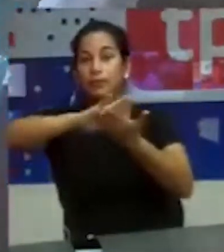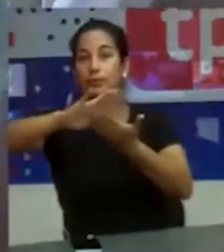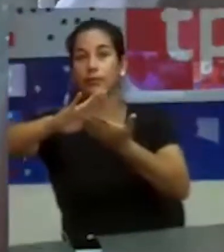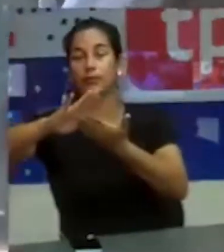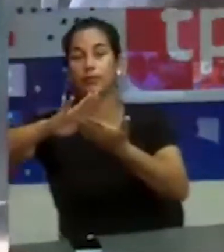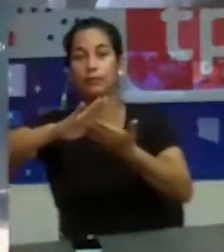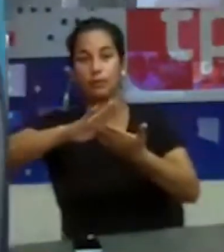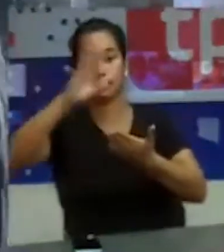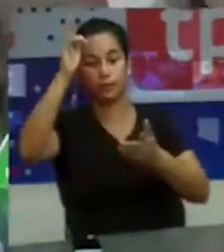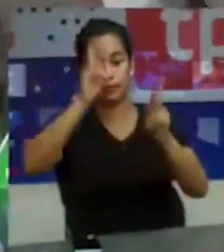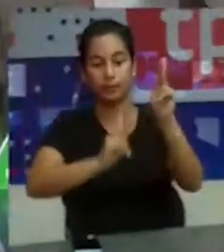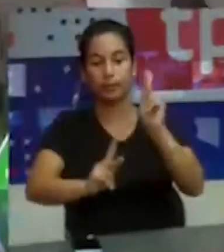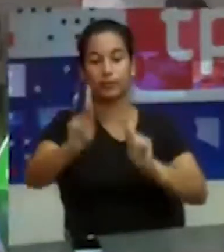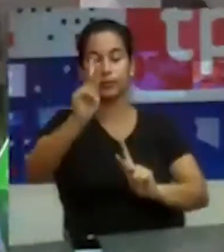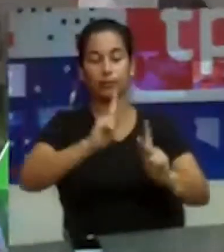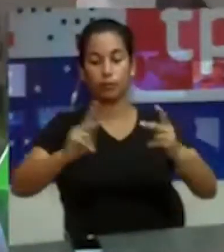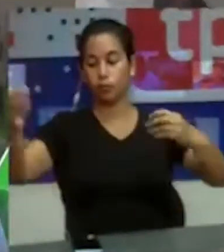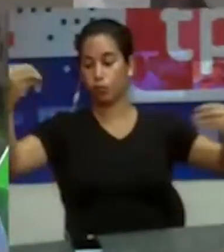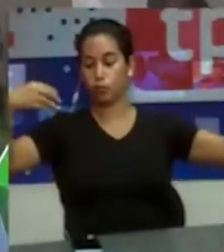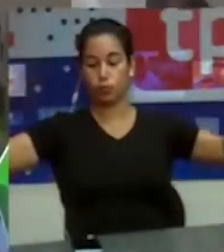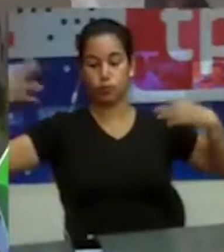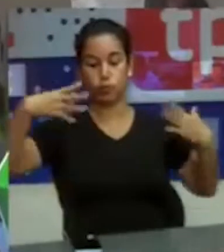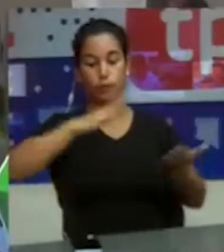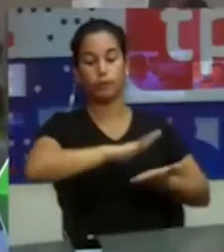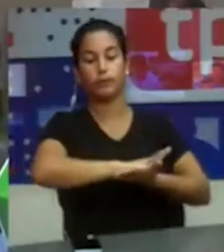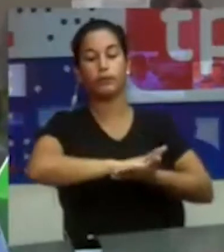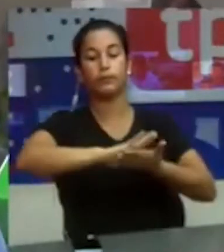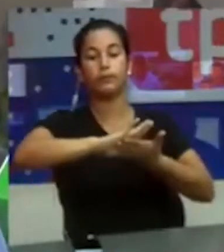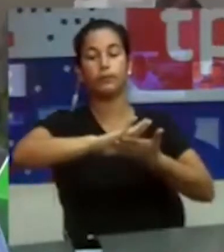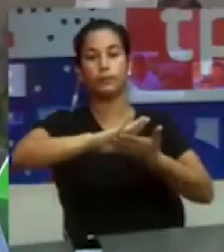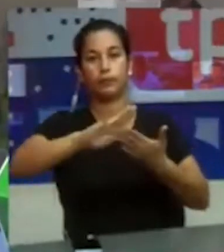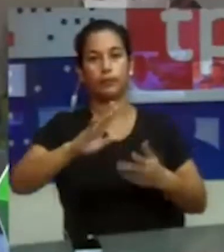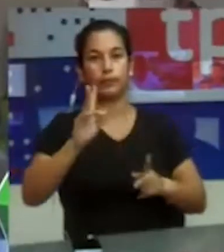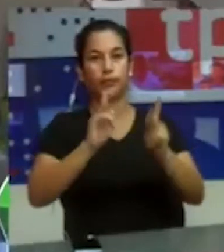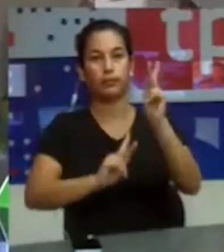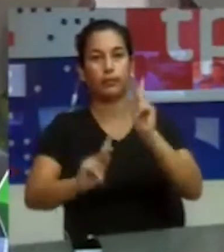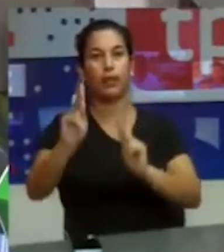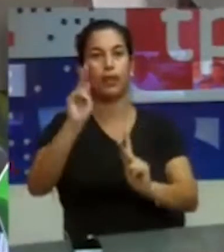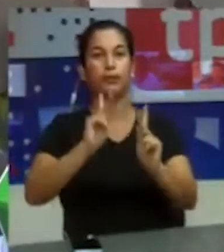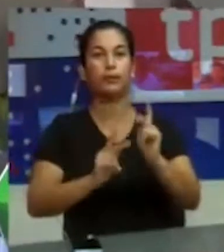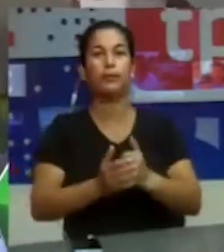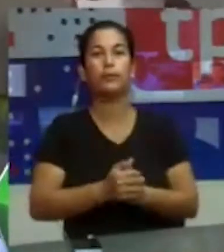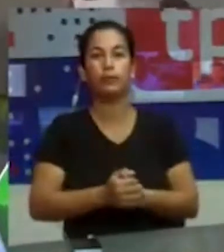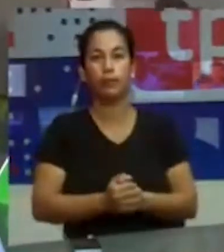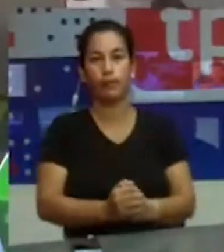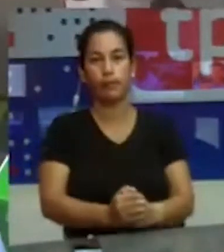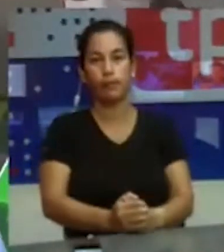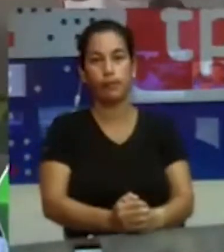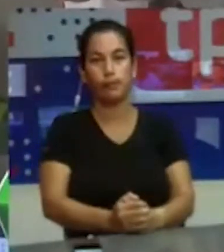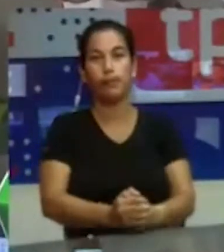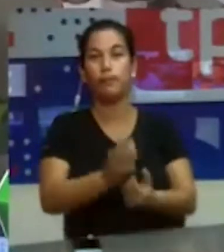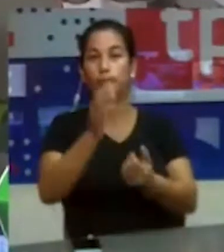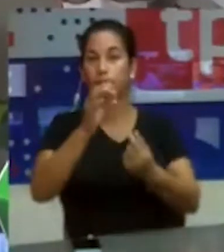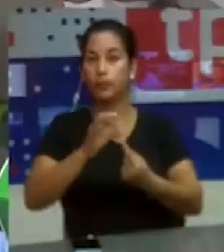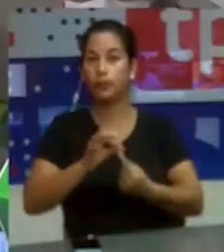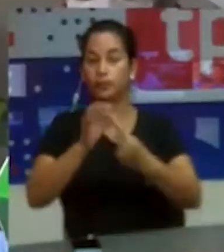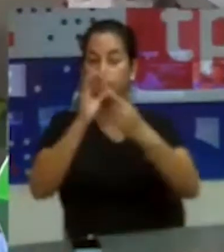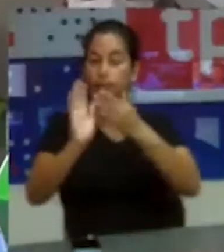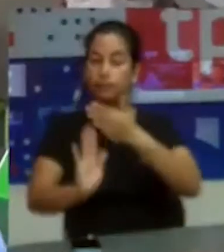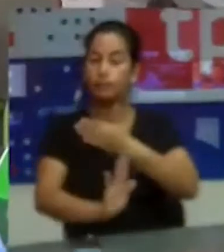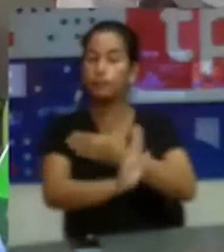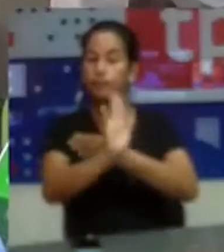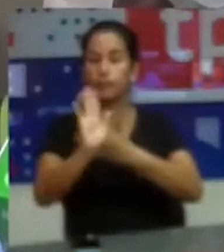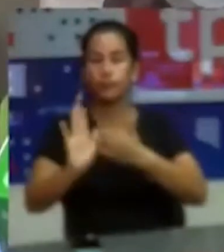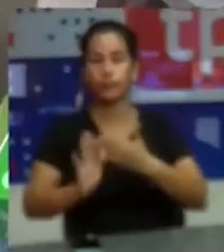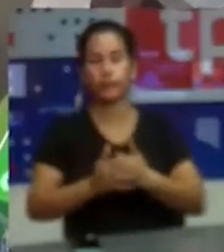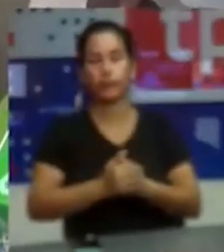va a permitir mejorar la calidad de la, seguramente de la gente, la seguridad, ¿no?